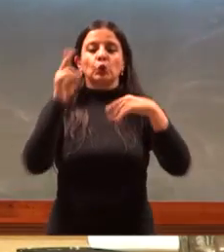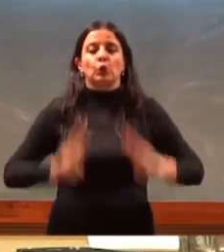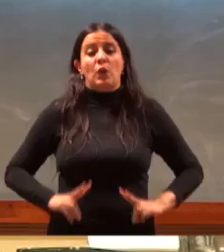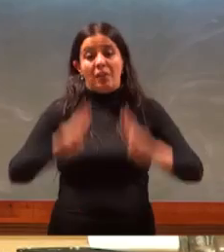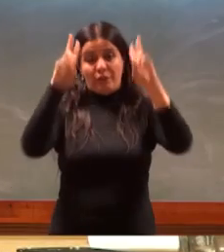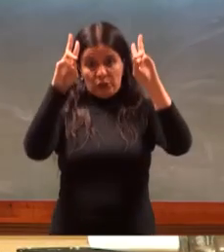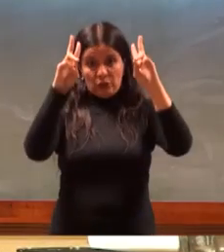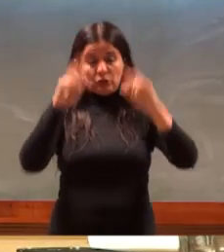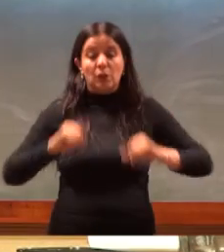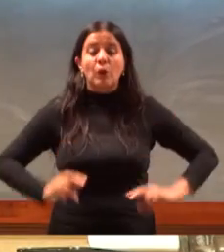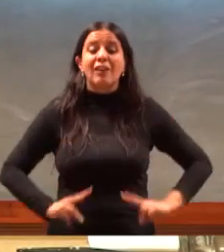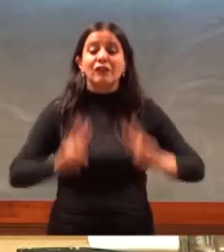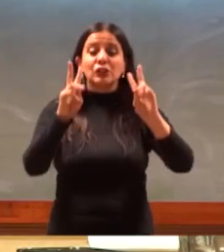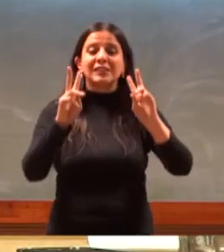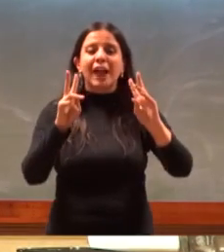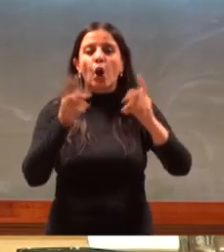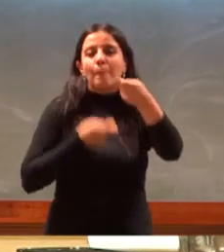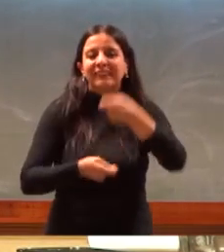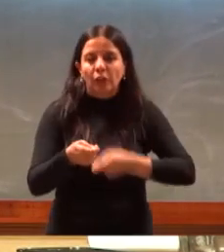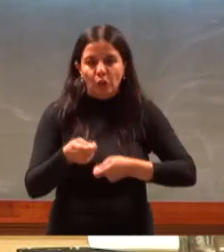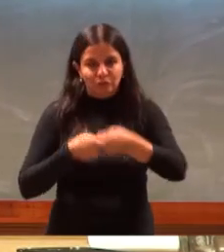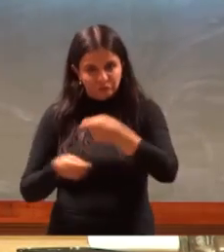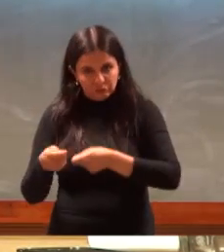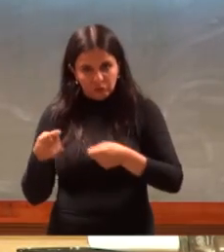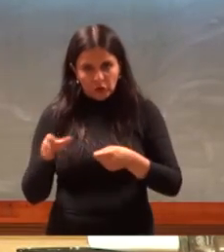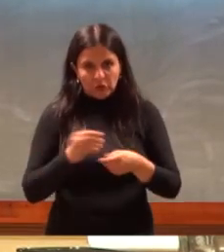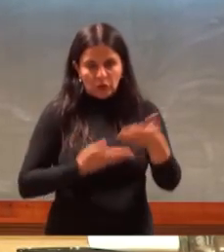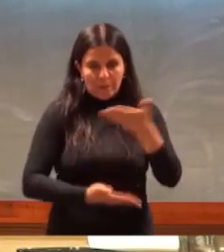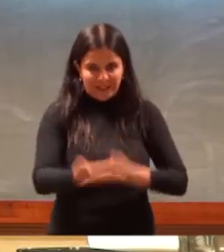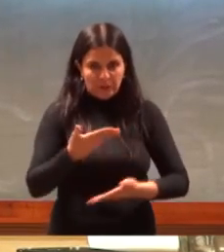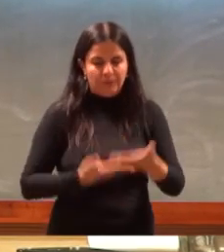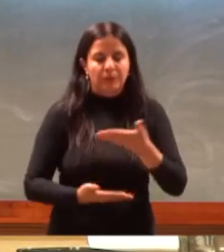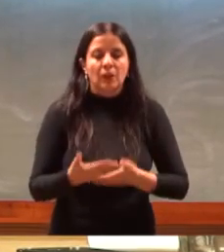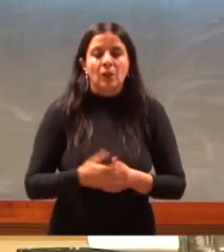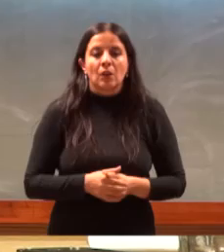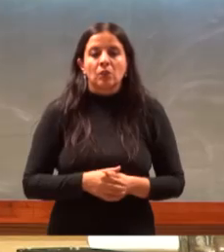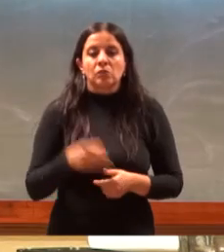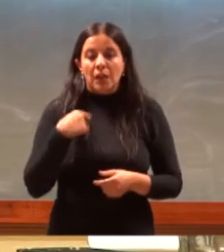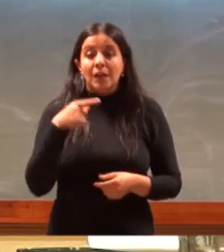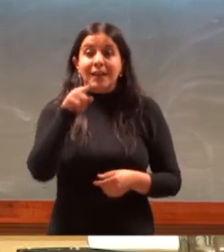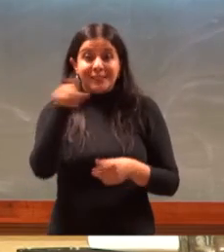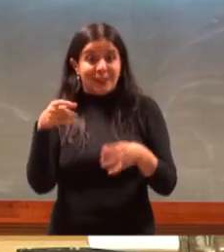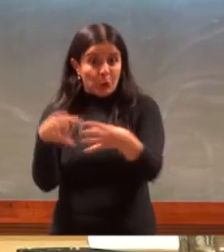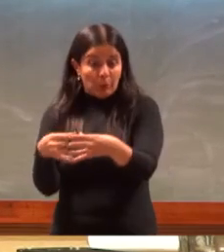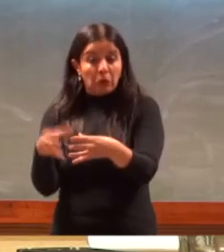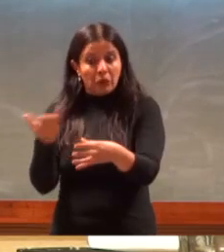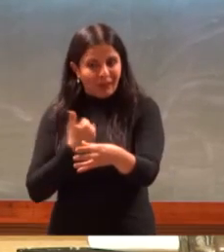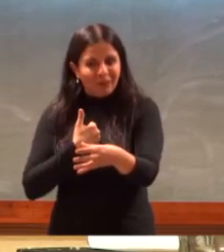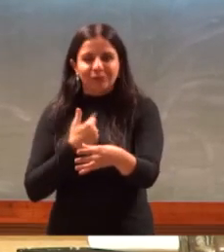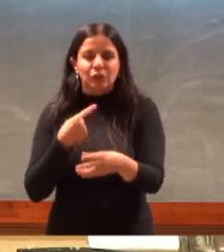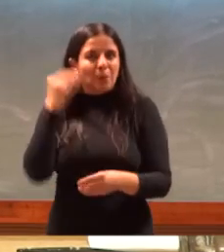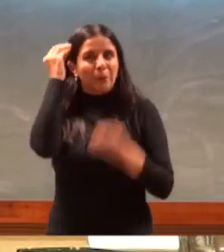ser compartido y que nos comentaron la preocupación de que se avance en la construcción de ese edificio y además de que